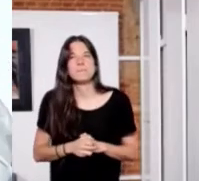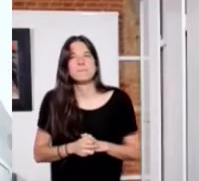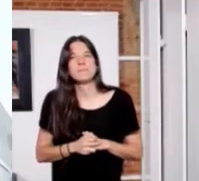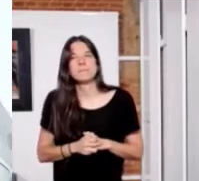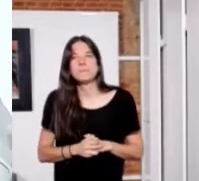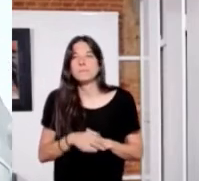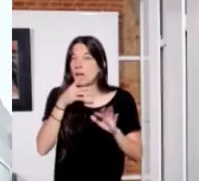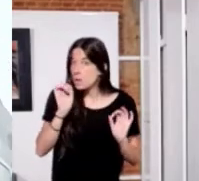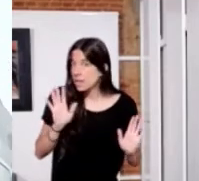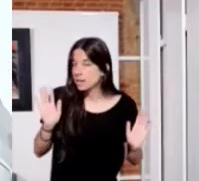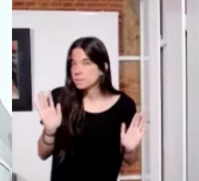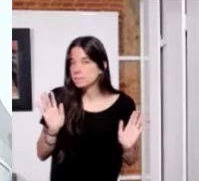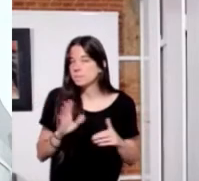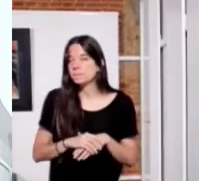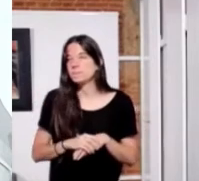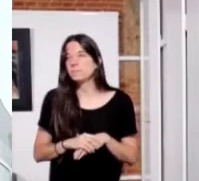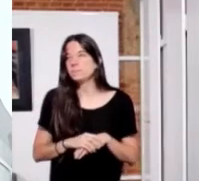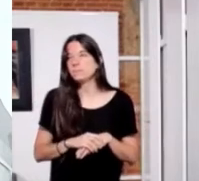Ahora bien, este